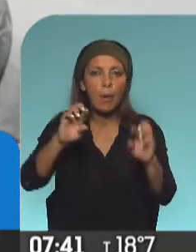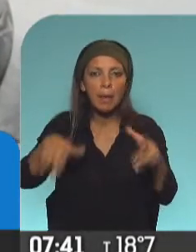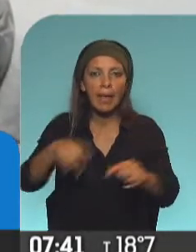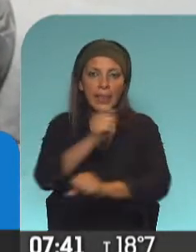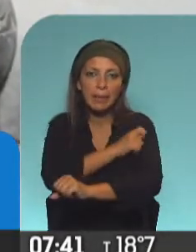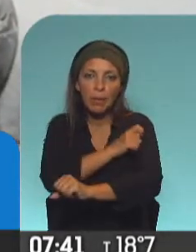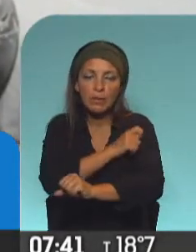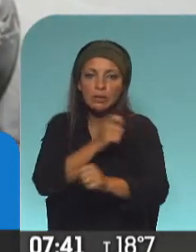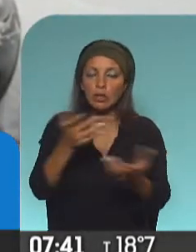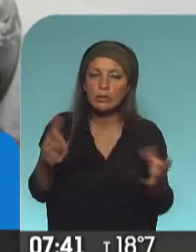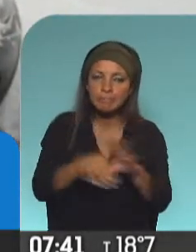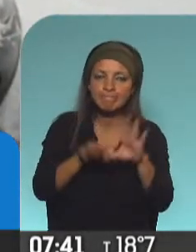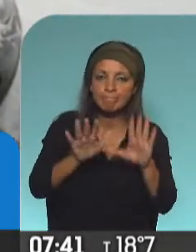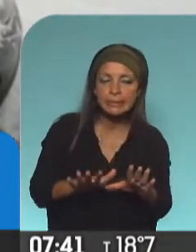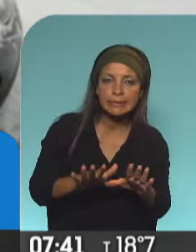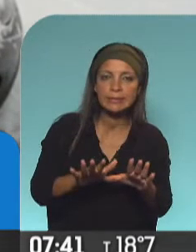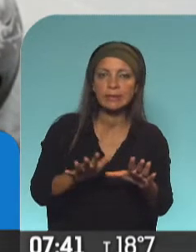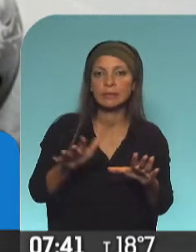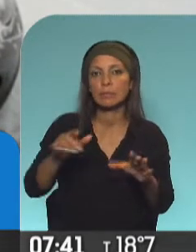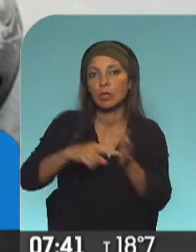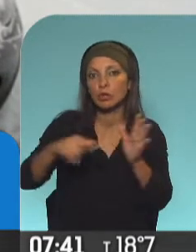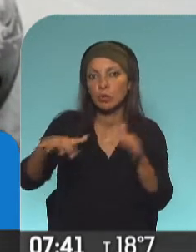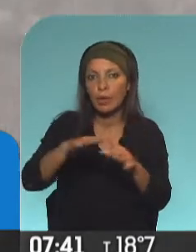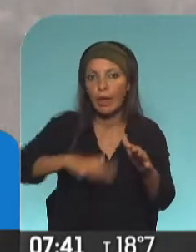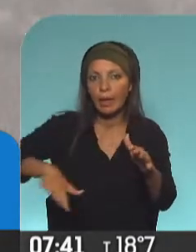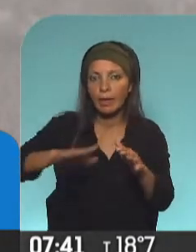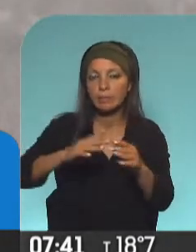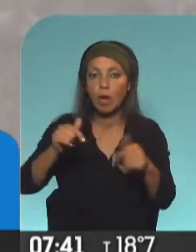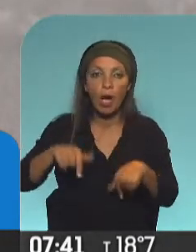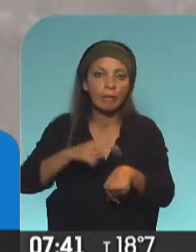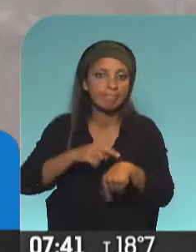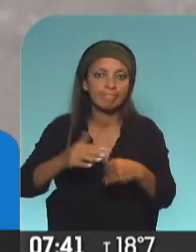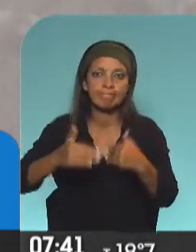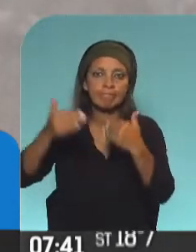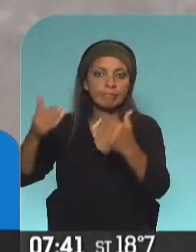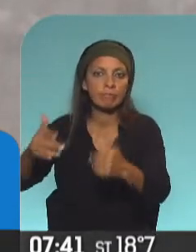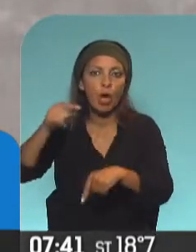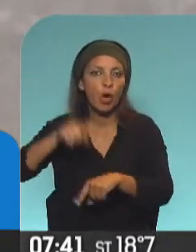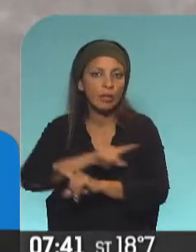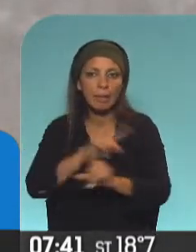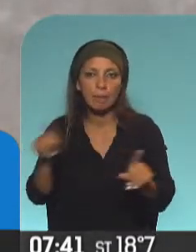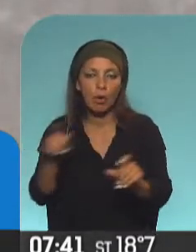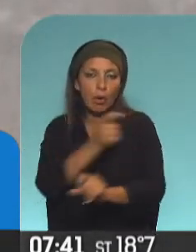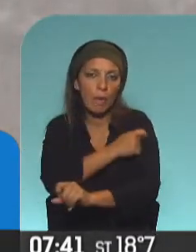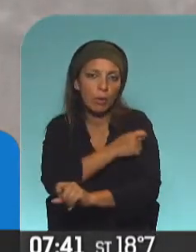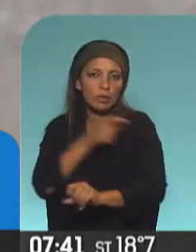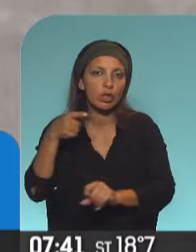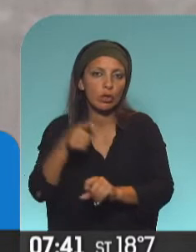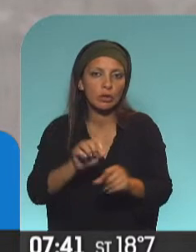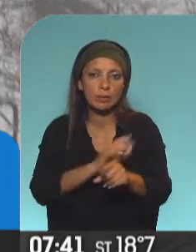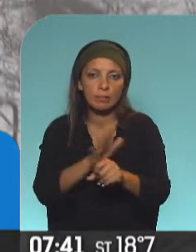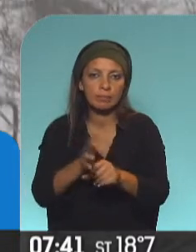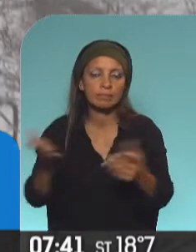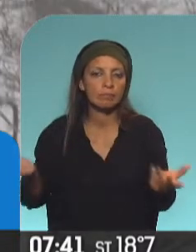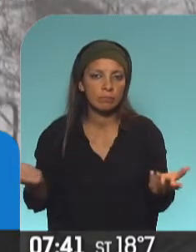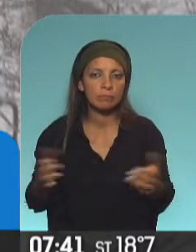en marcha en una ciudad inmensa. Se acaba de postergar, ¿eh? Hoy tampoco habrá vacunación contra COVID-19, estarán informando.